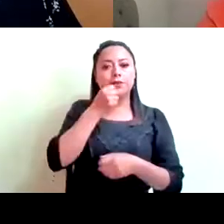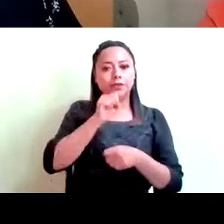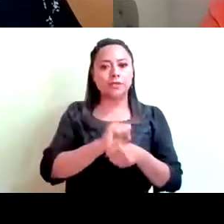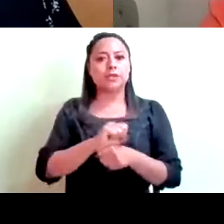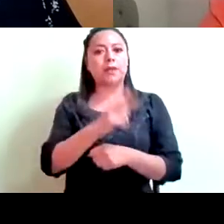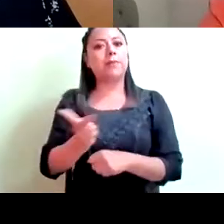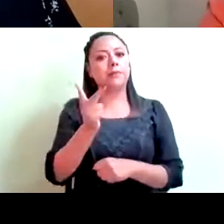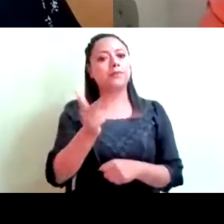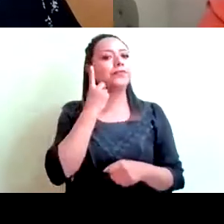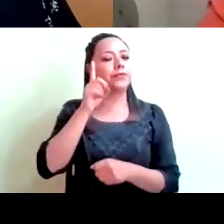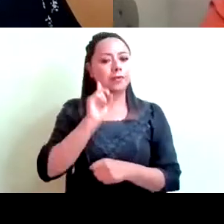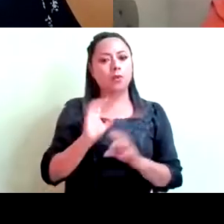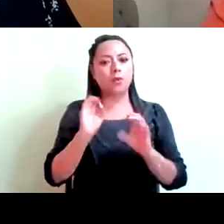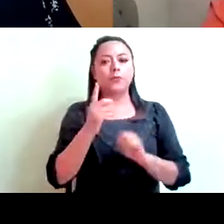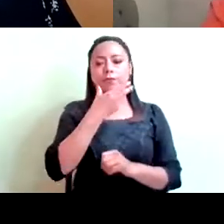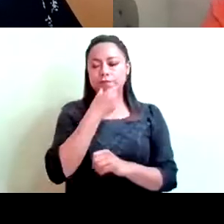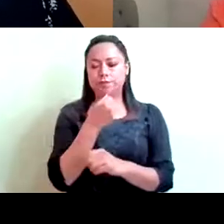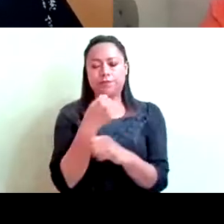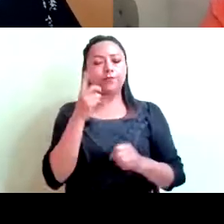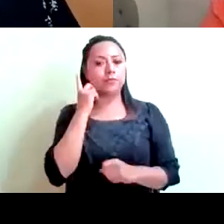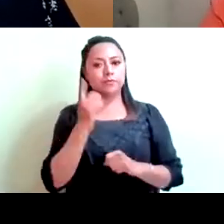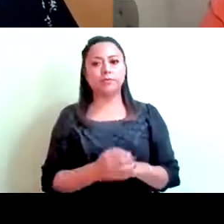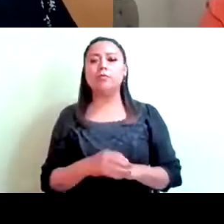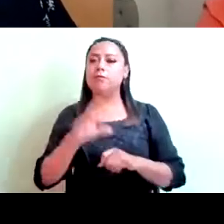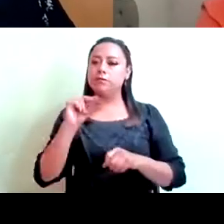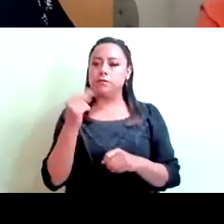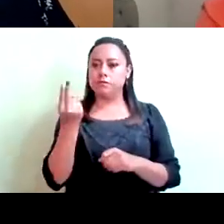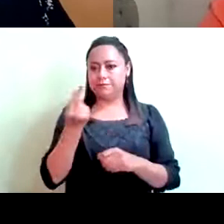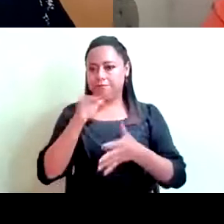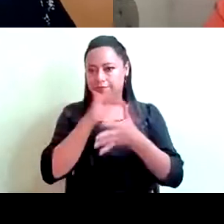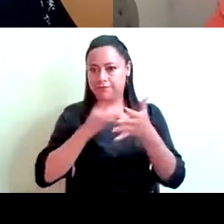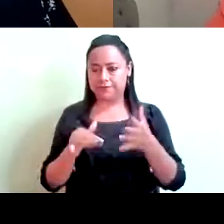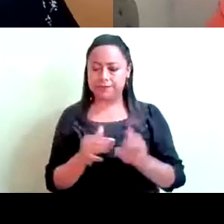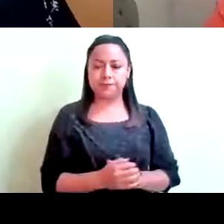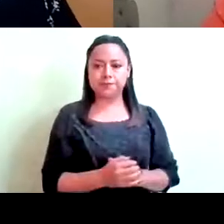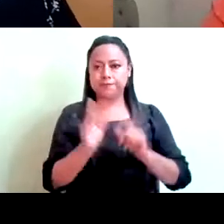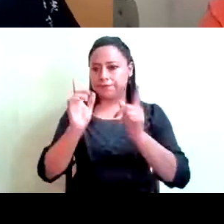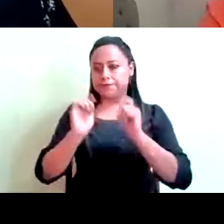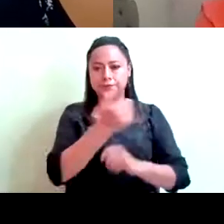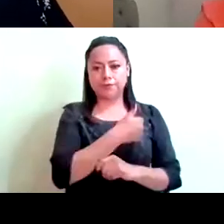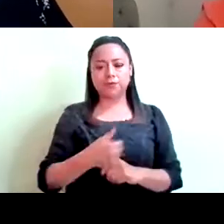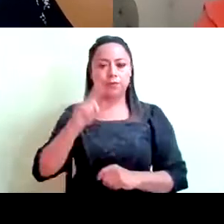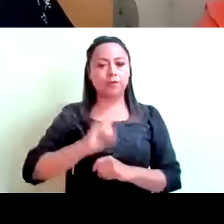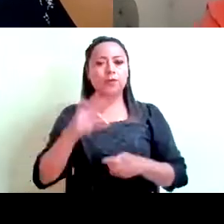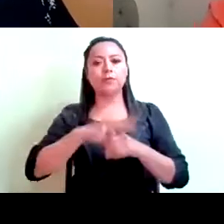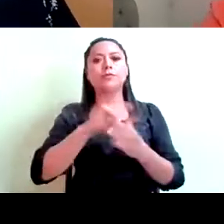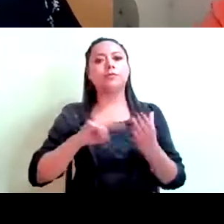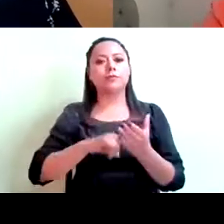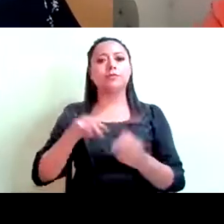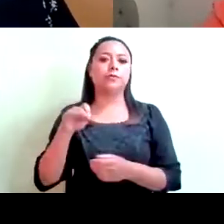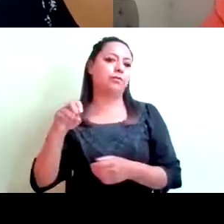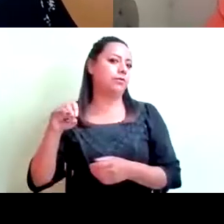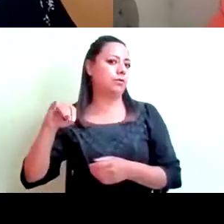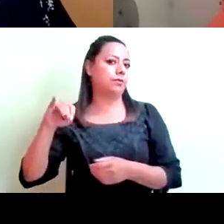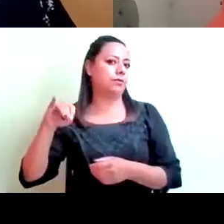es de dispensarse la lectura del mismo. Por instrucción de la Presidenta y en votación nominal, se consulta si es de dispensarse la